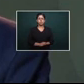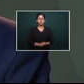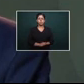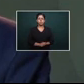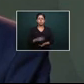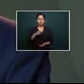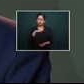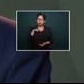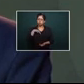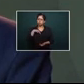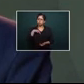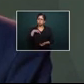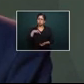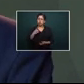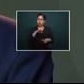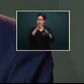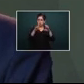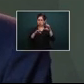que nos corresponde,